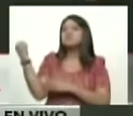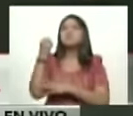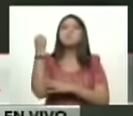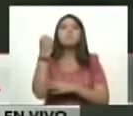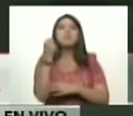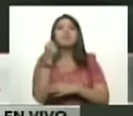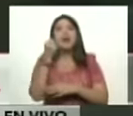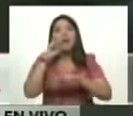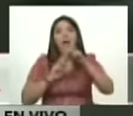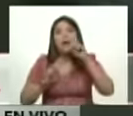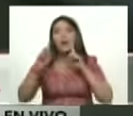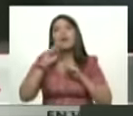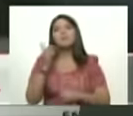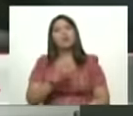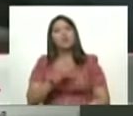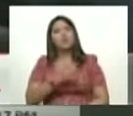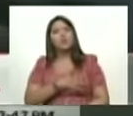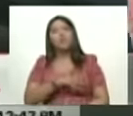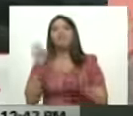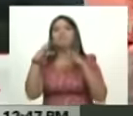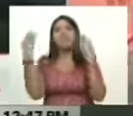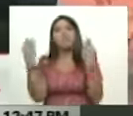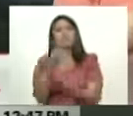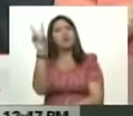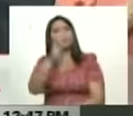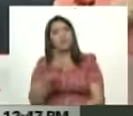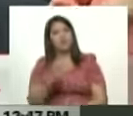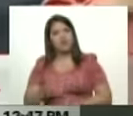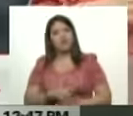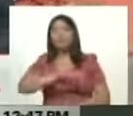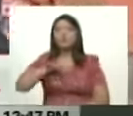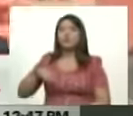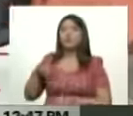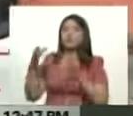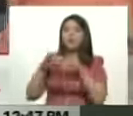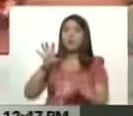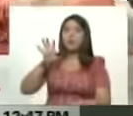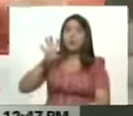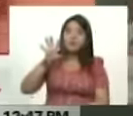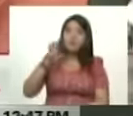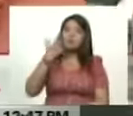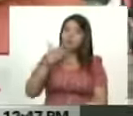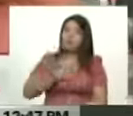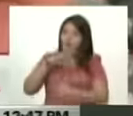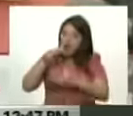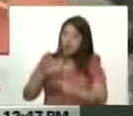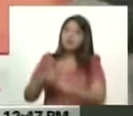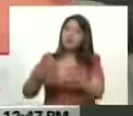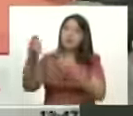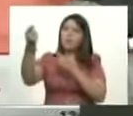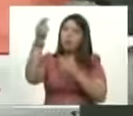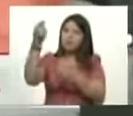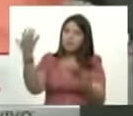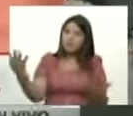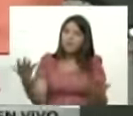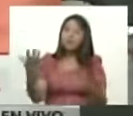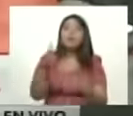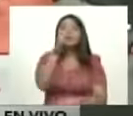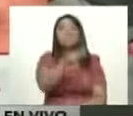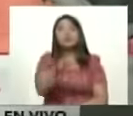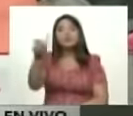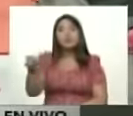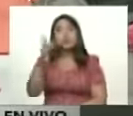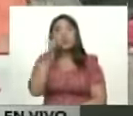de familia venezolana? Nosotros, la bancada de la patria, honramos la memoria de esos hombres